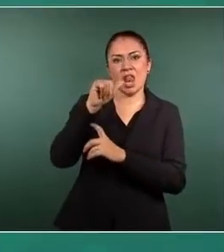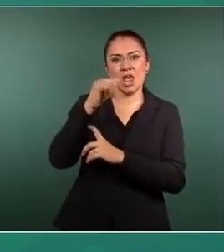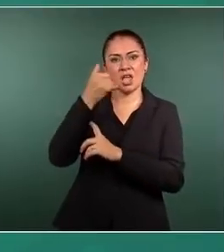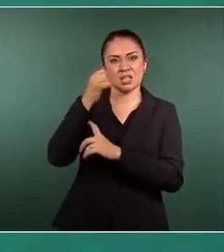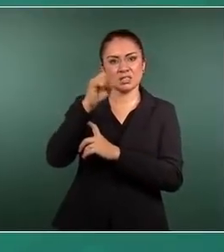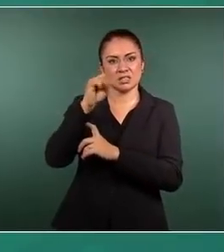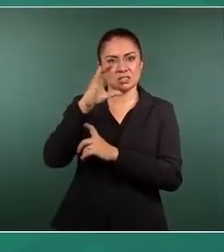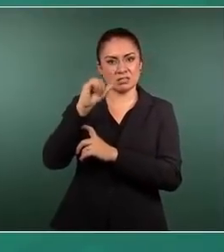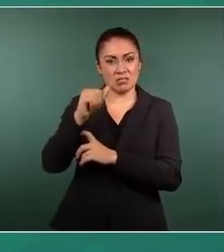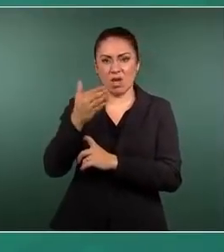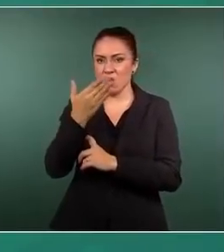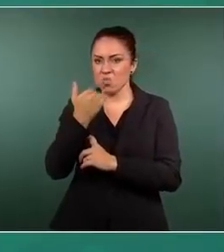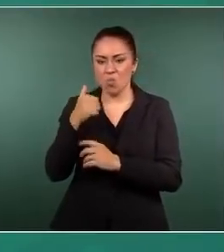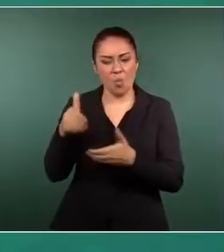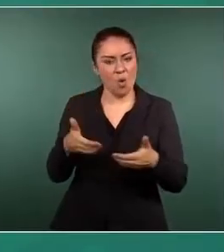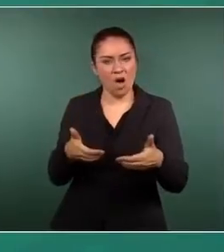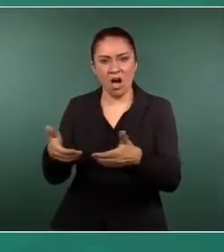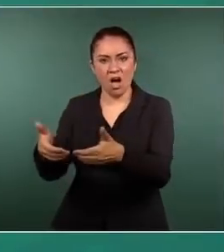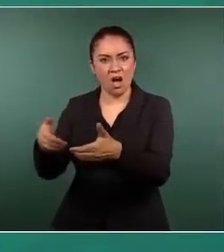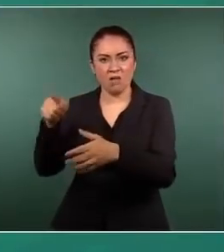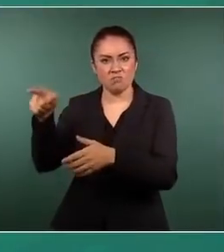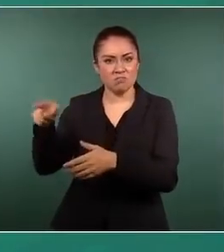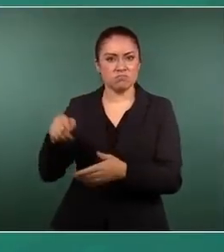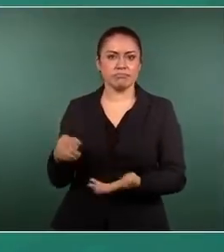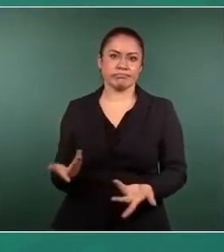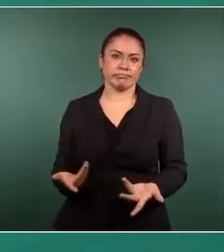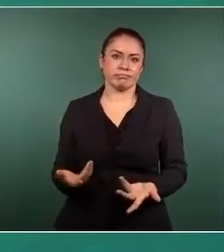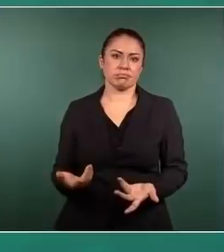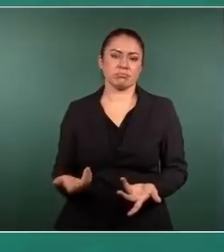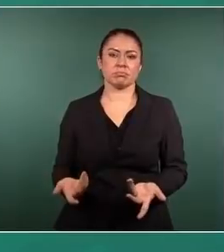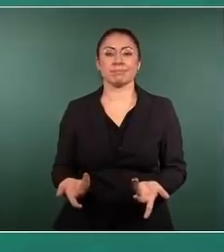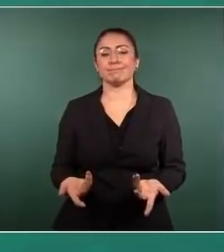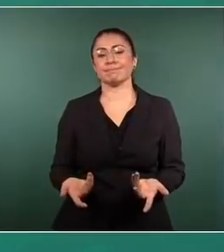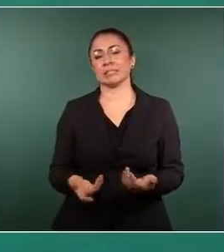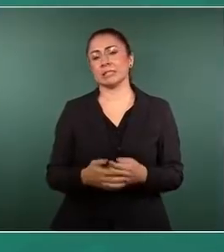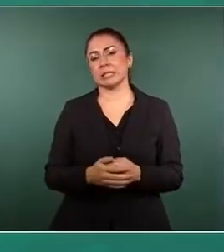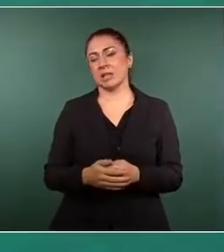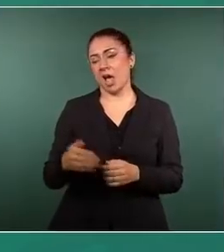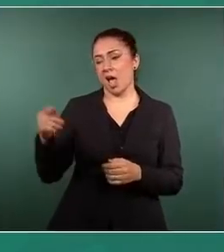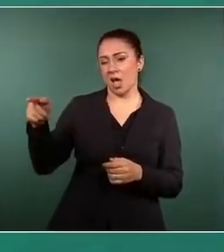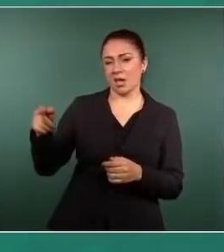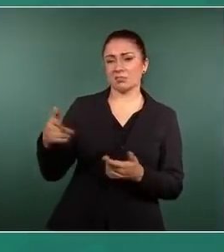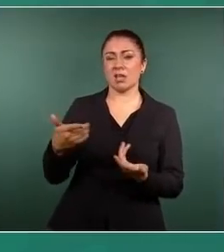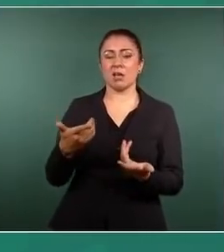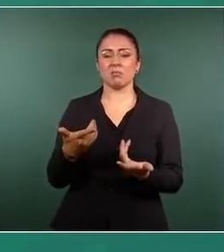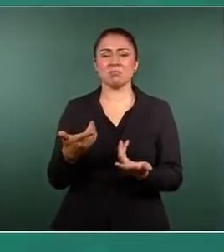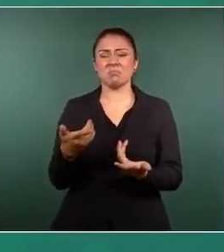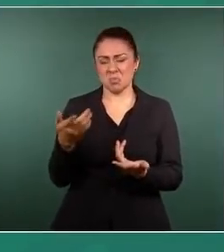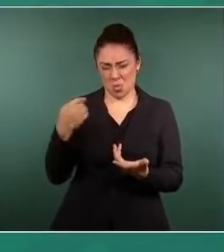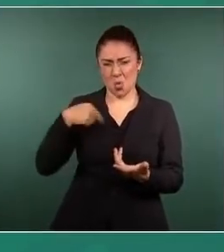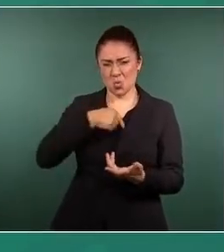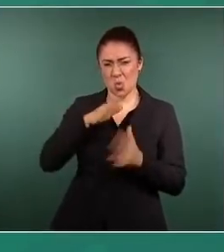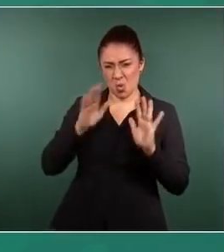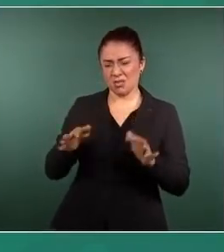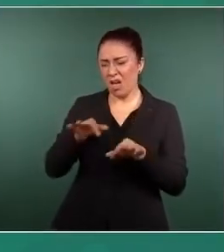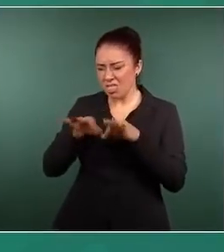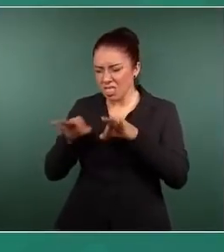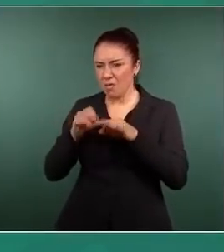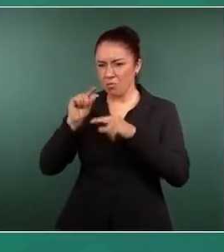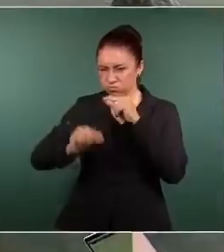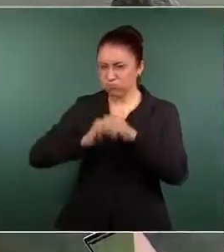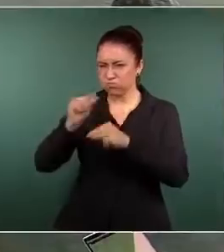camino pavimentado a su cabecera municipal ya comenzamos a trabajar ya empezamos a construir ese